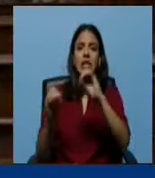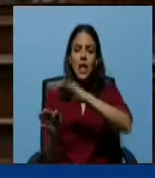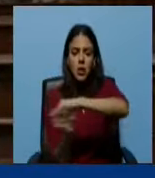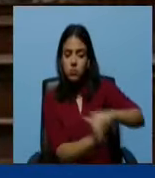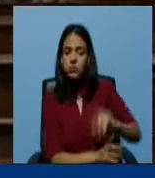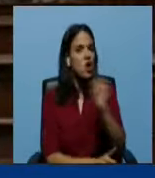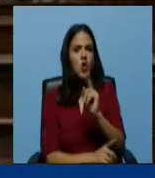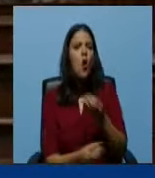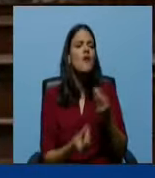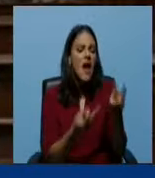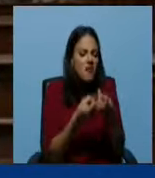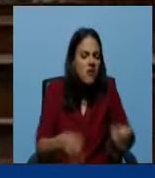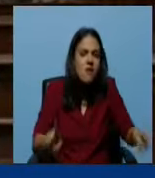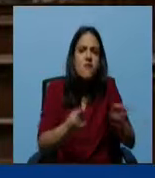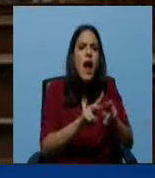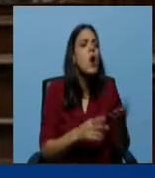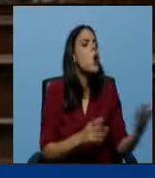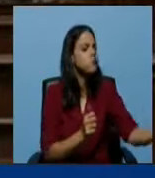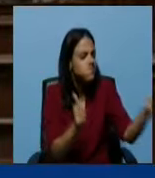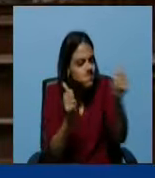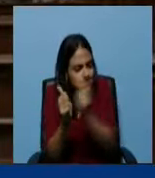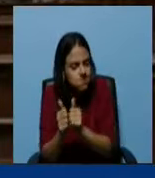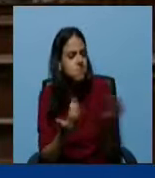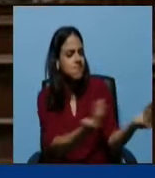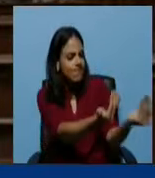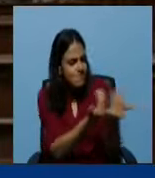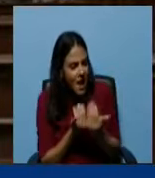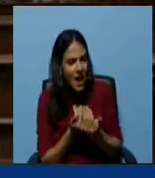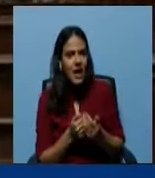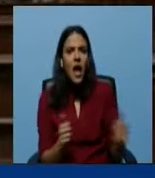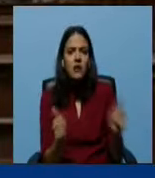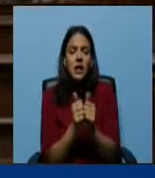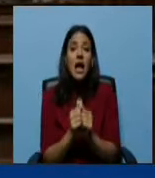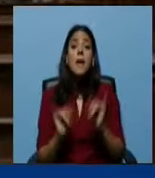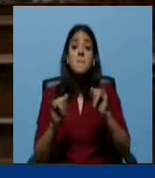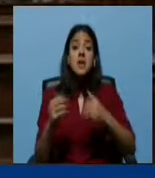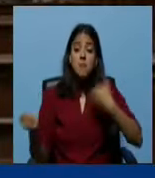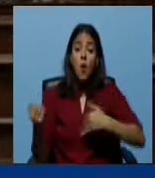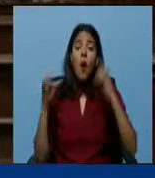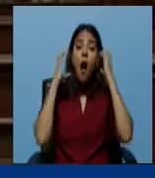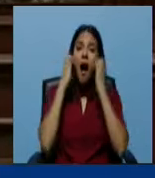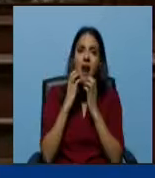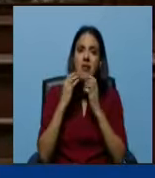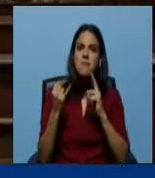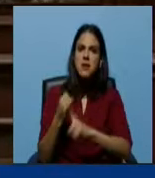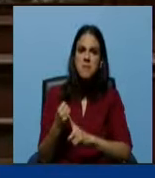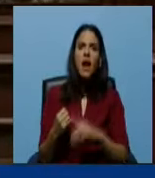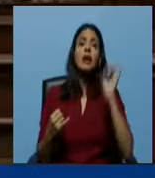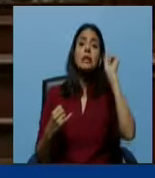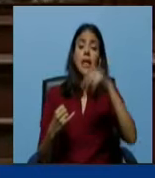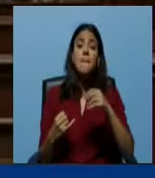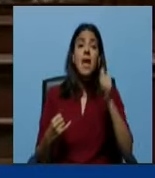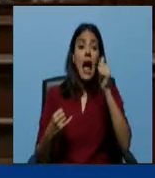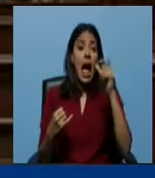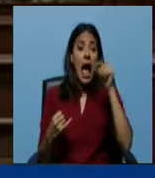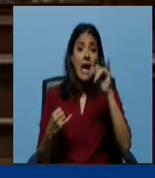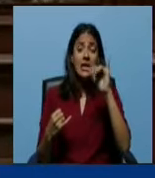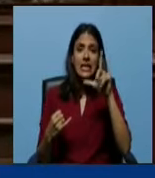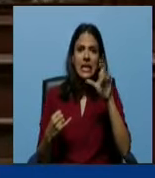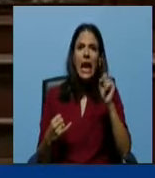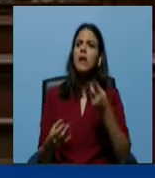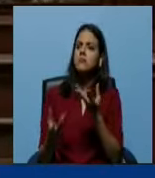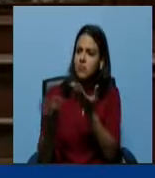plenamente en sus luchas. Chávez reivindicó al gran Ali Primera, a Aquiles Nazoa. Chávez